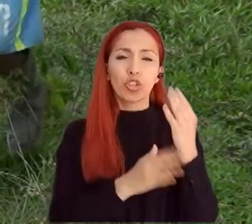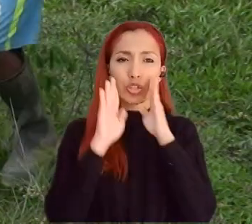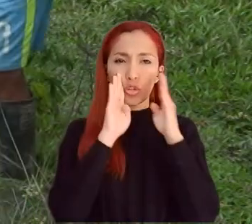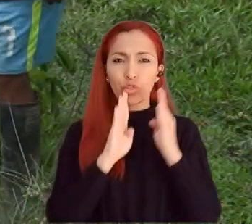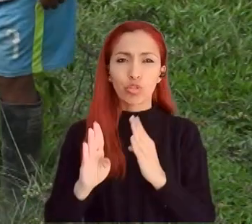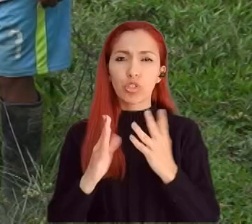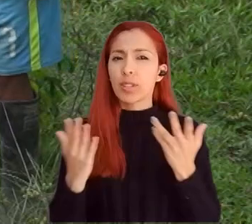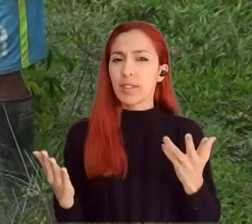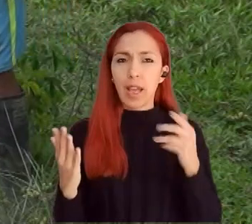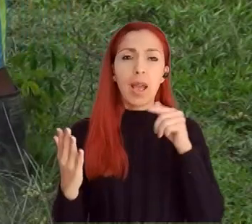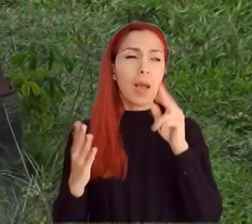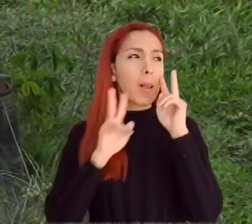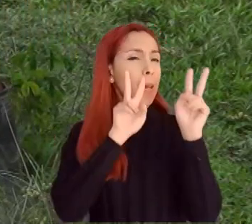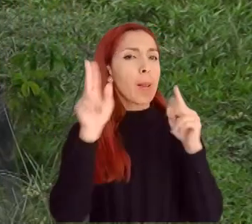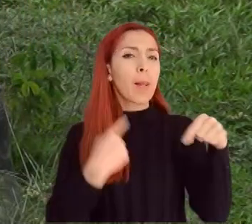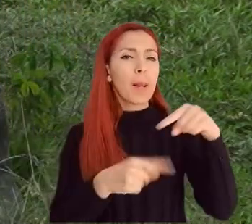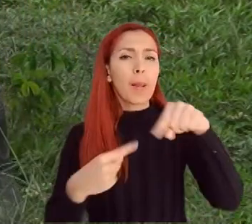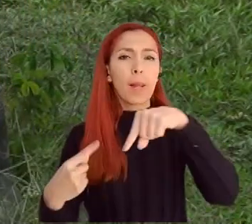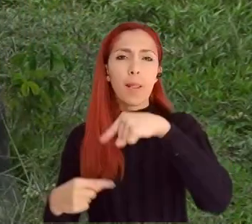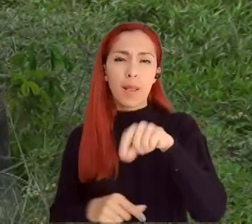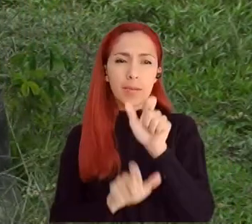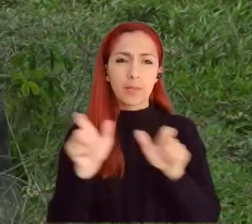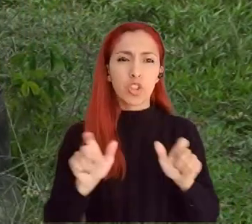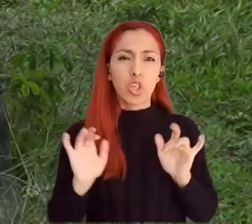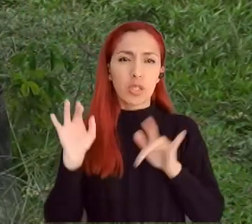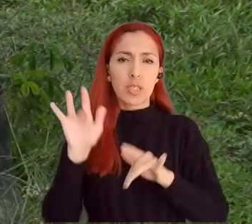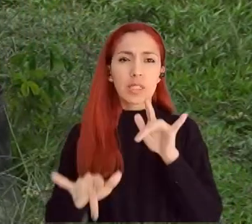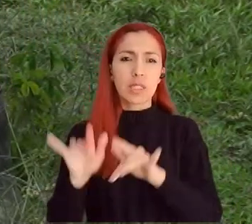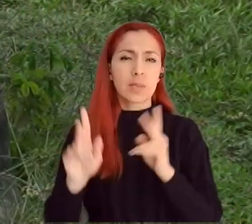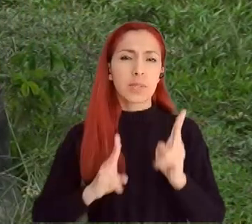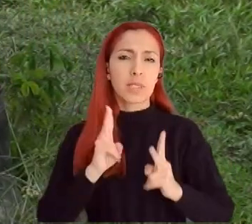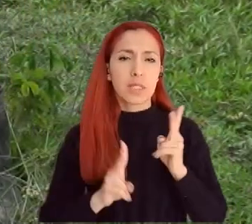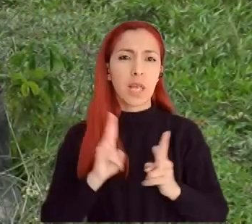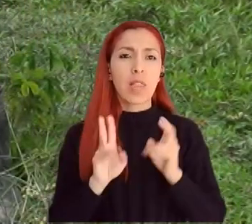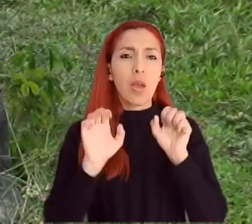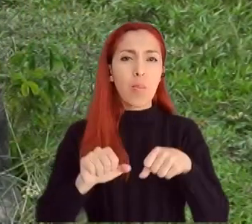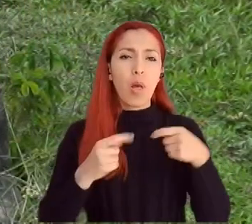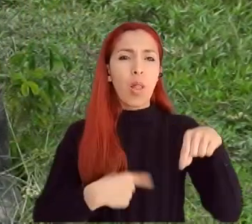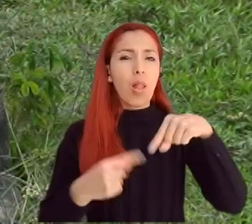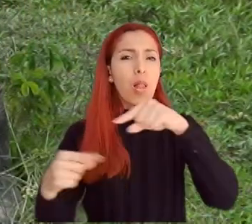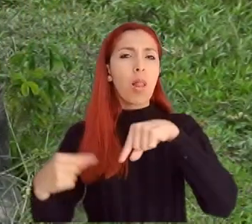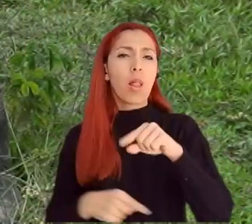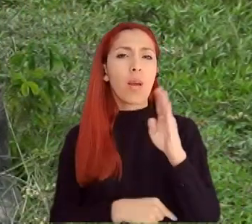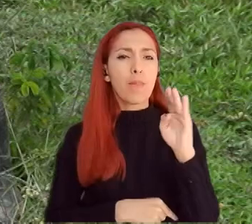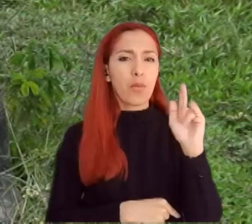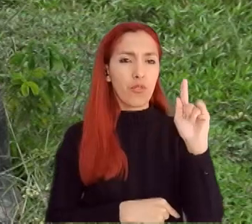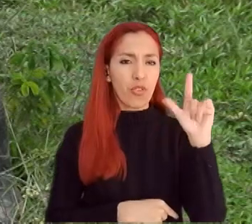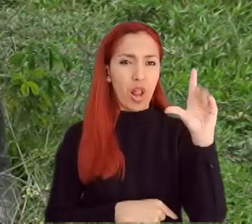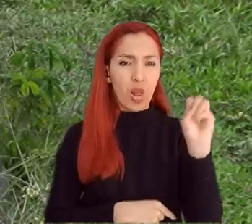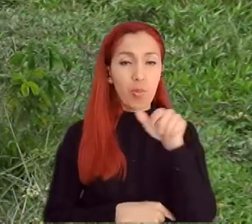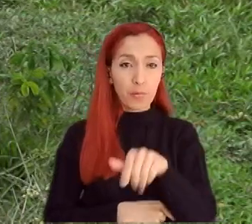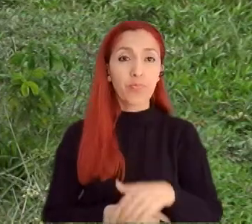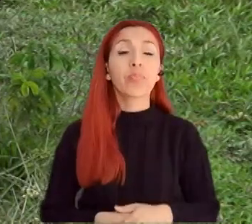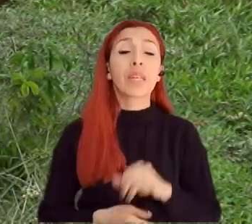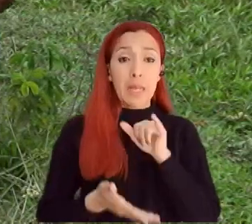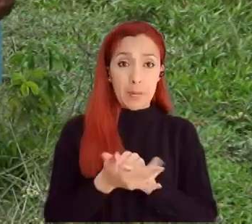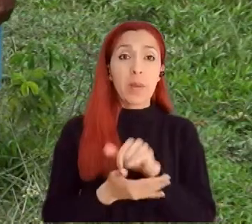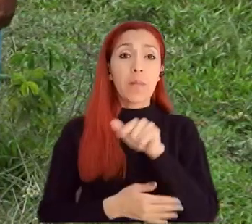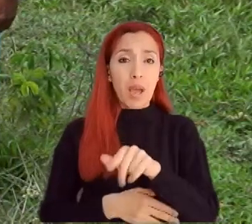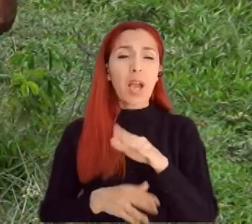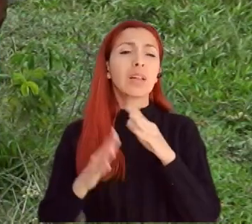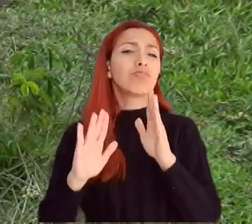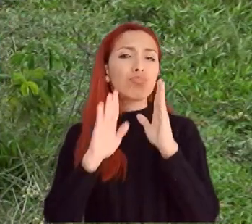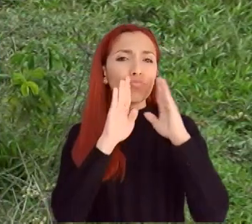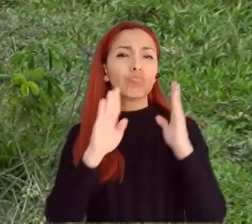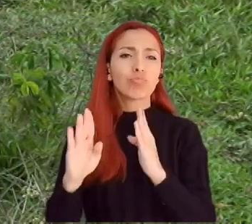está dedicada a la atracción turística para que las personas, los visitantes, den un paseo en búfalo. Al igual que los predios dedicados